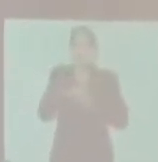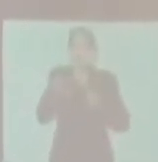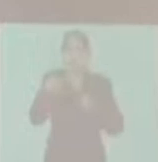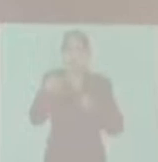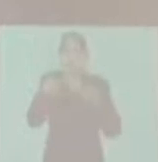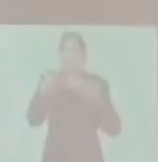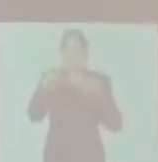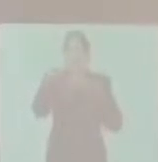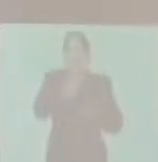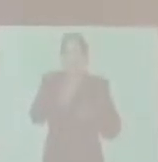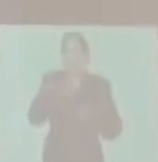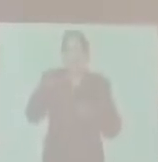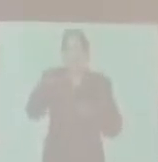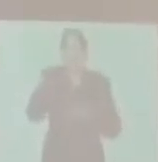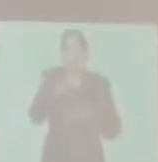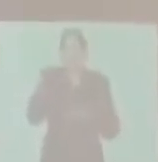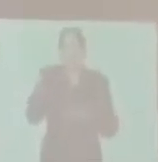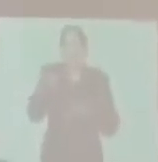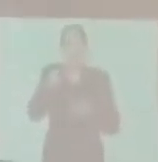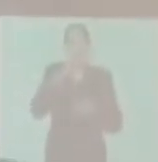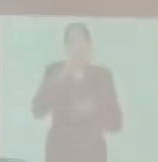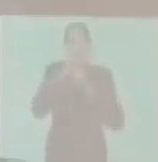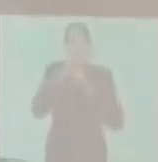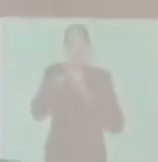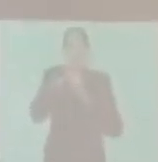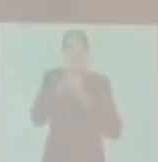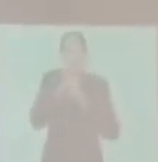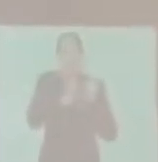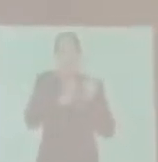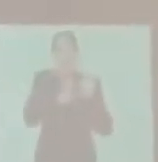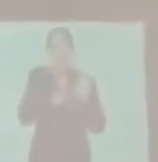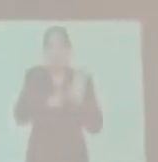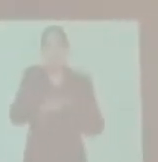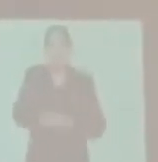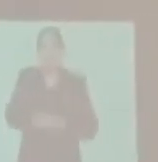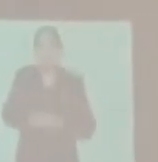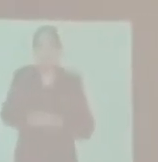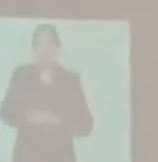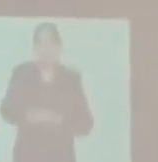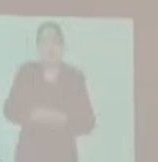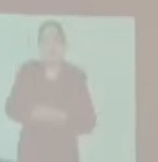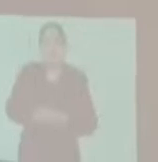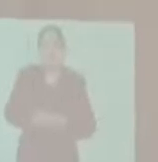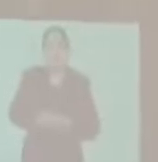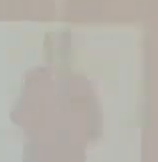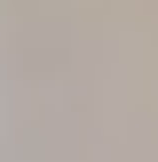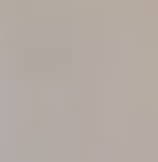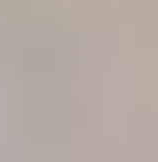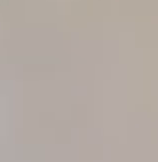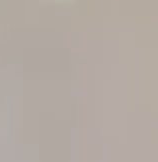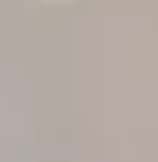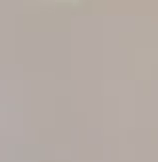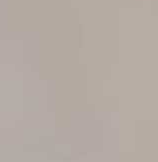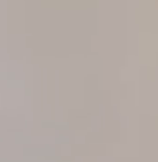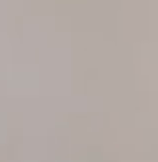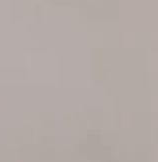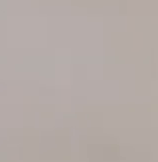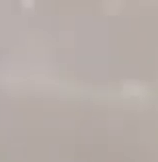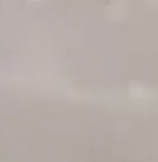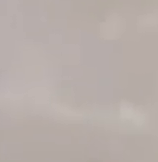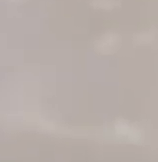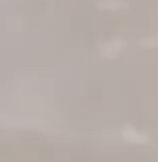públicos, que ha dado los siguientes resultados. Cuarto informe de gobierno. Concebimos la educación